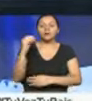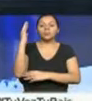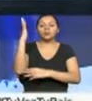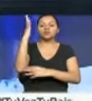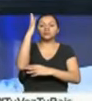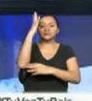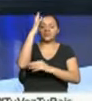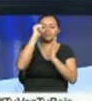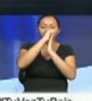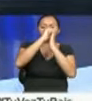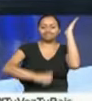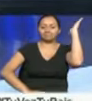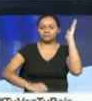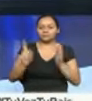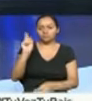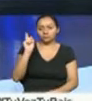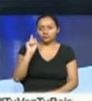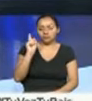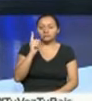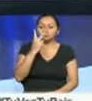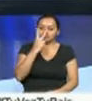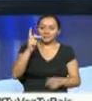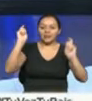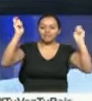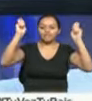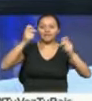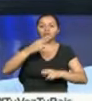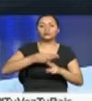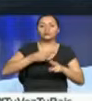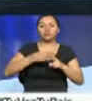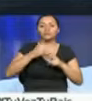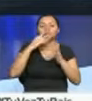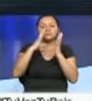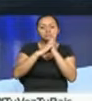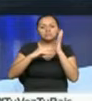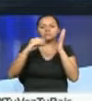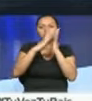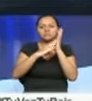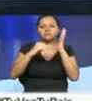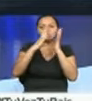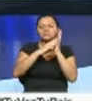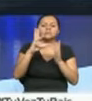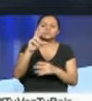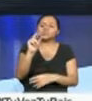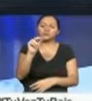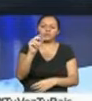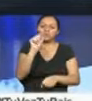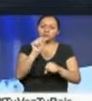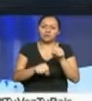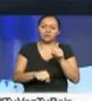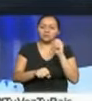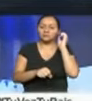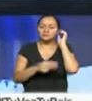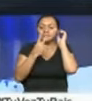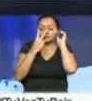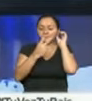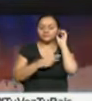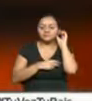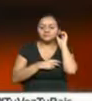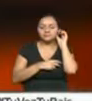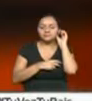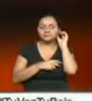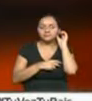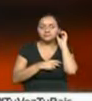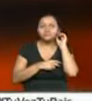de la campaña que busca que la ciudadanía evite el uso del musgo natural durante esta temporada navideña. Veamos de qué se trata.